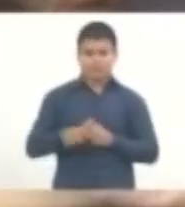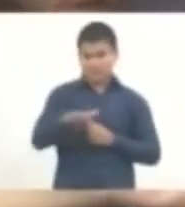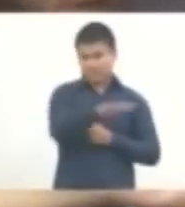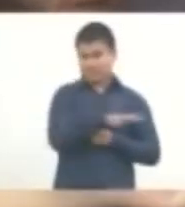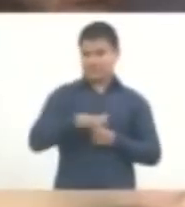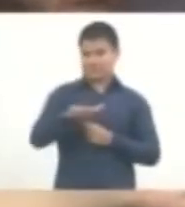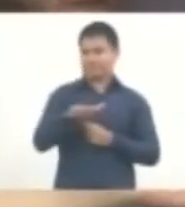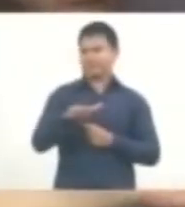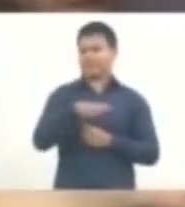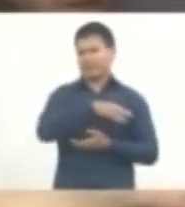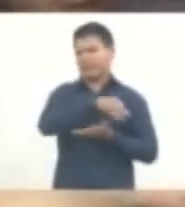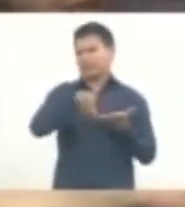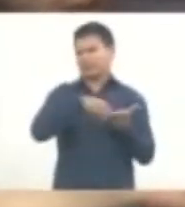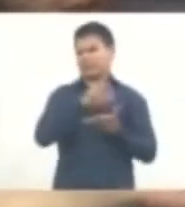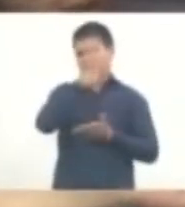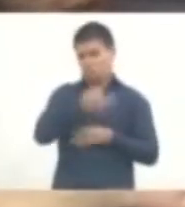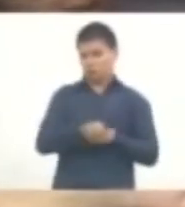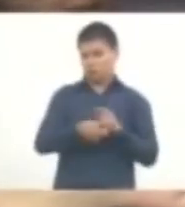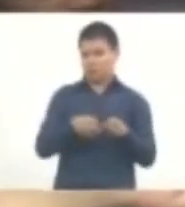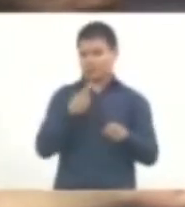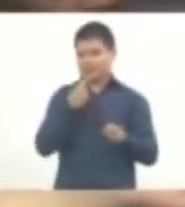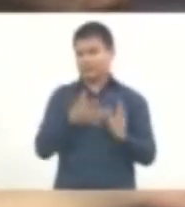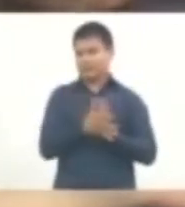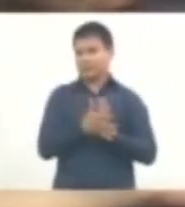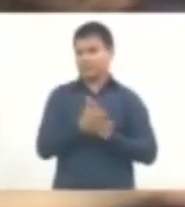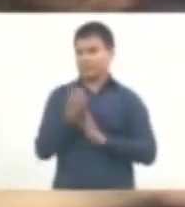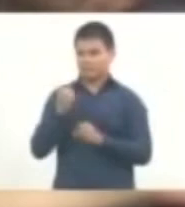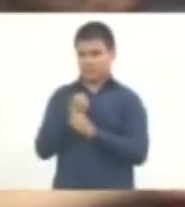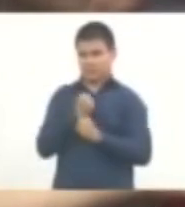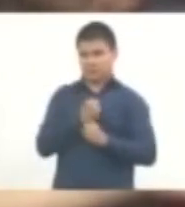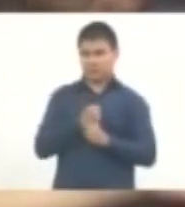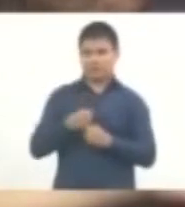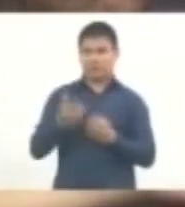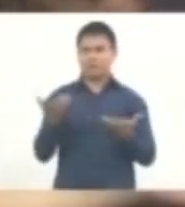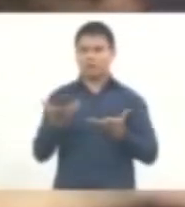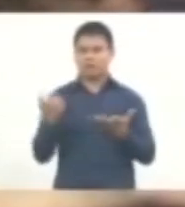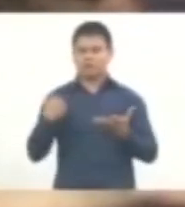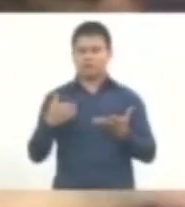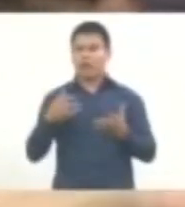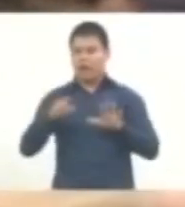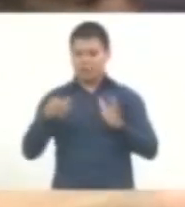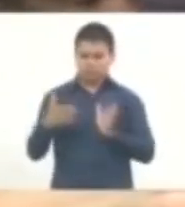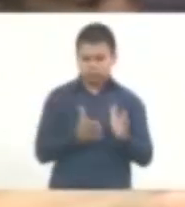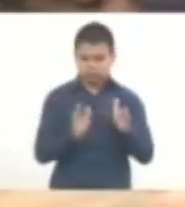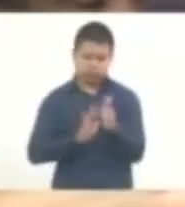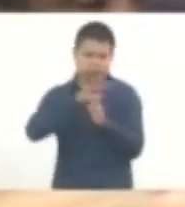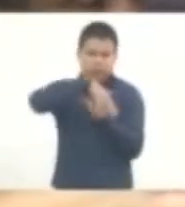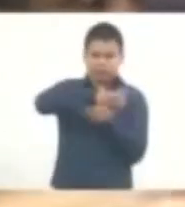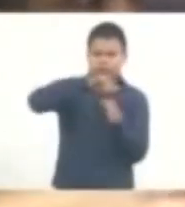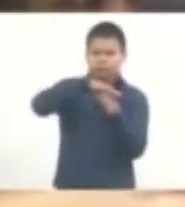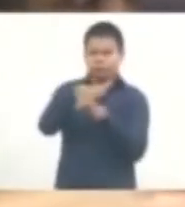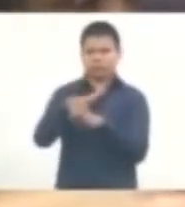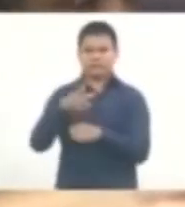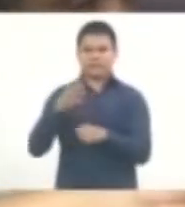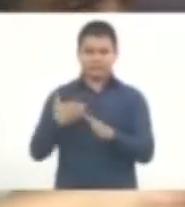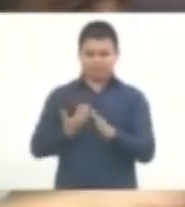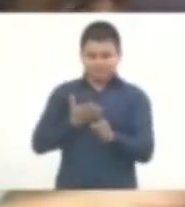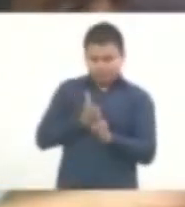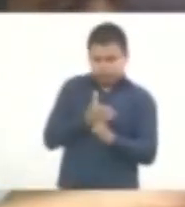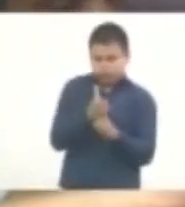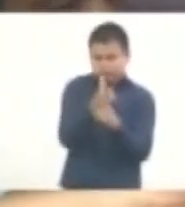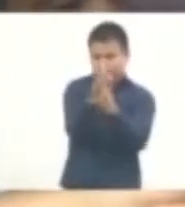de amenaza y de vulnerabilidad, pues los trabajos en las obras de control de inundación han venido avanzando de manera